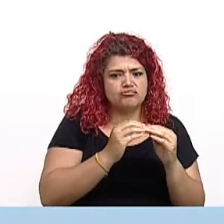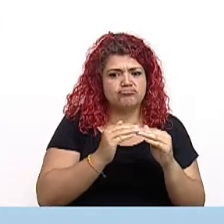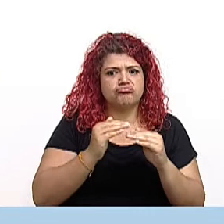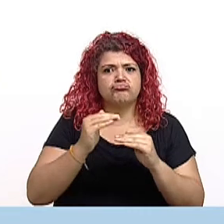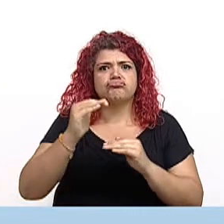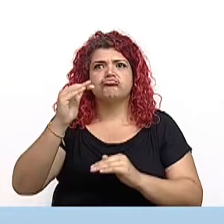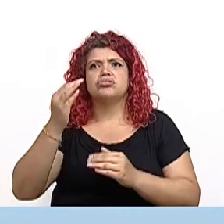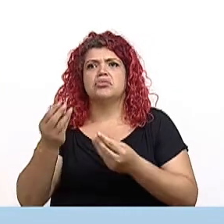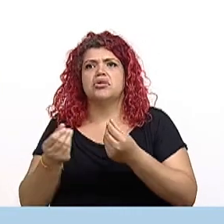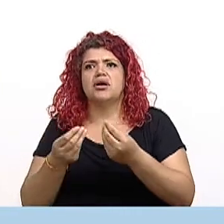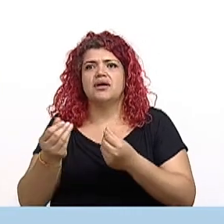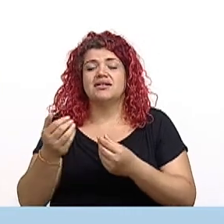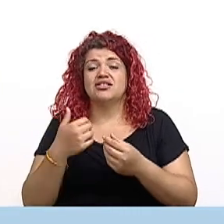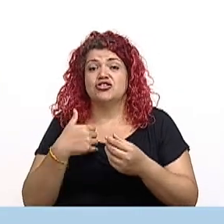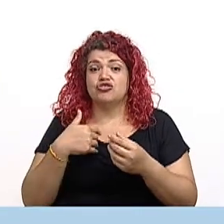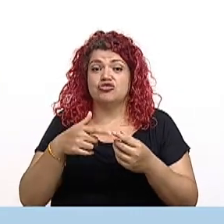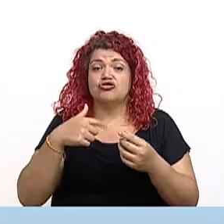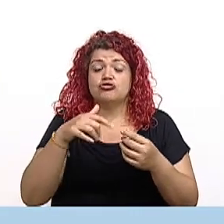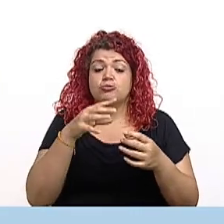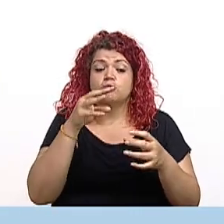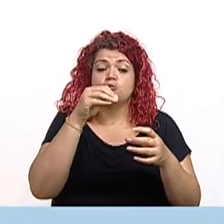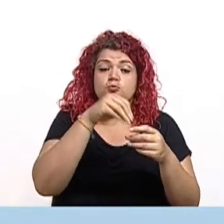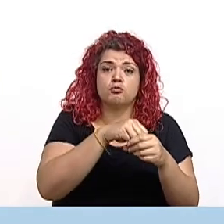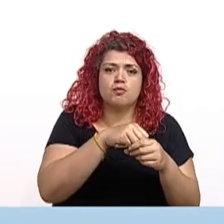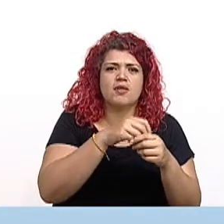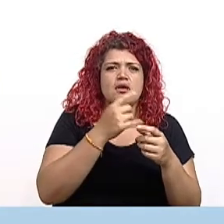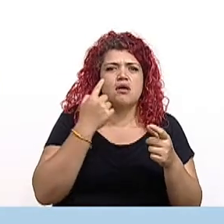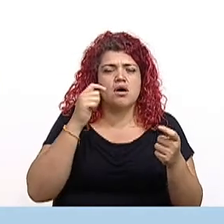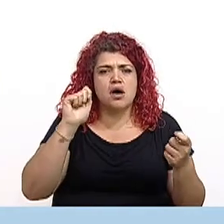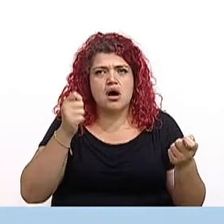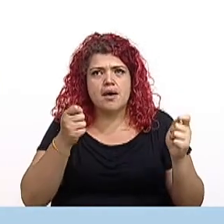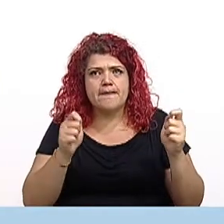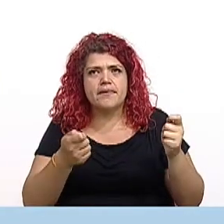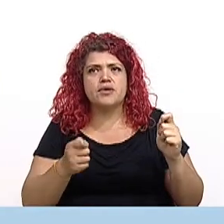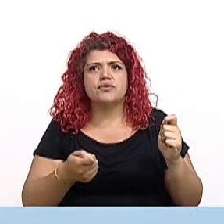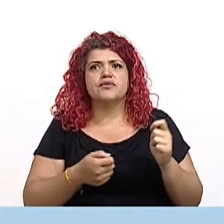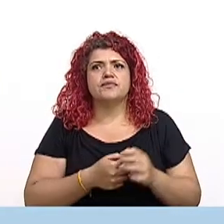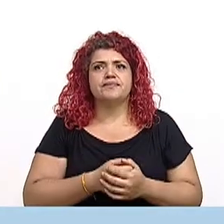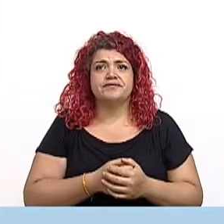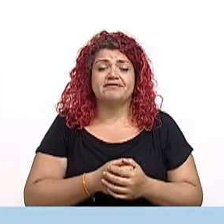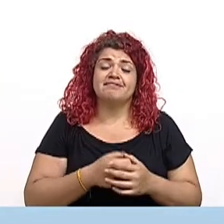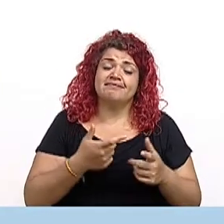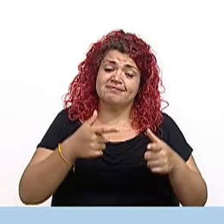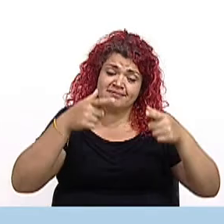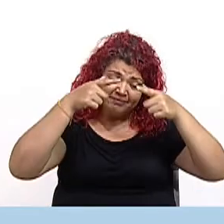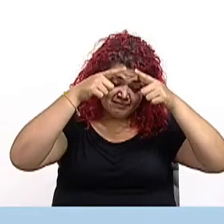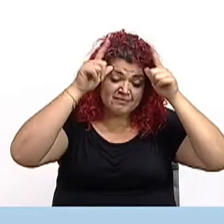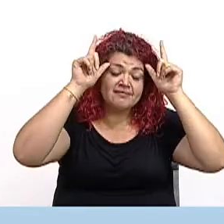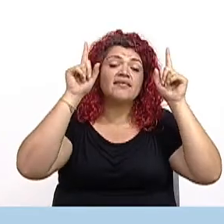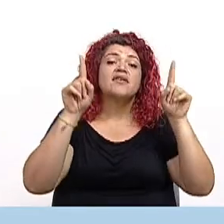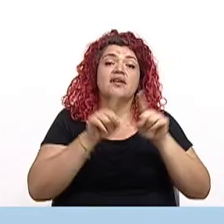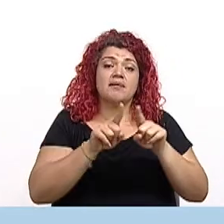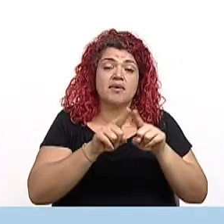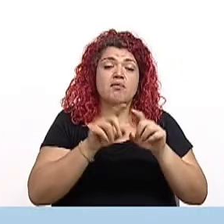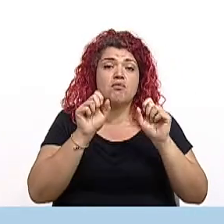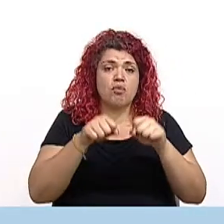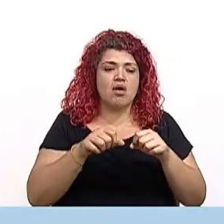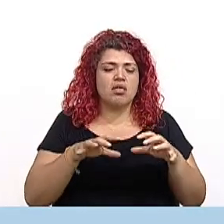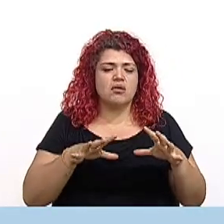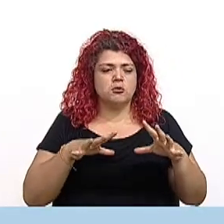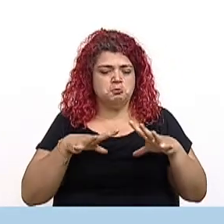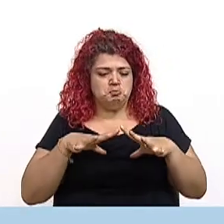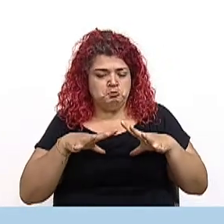producción si introducimos con regularidad todos estos cambios. Y es que la ganadería también puede someterse a un